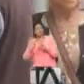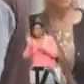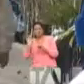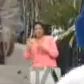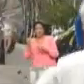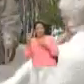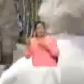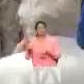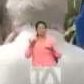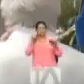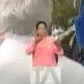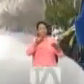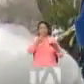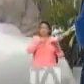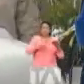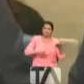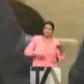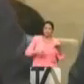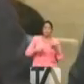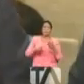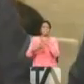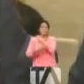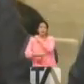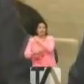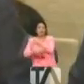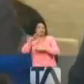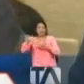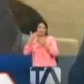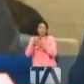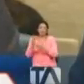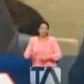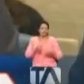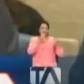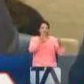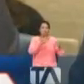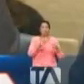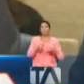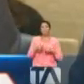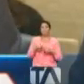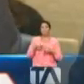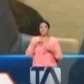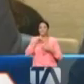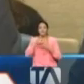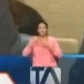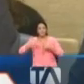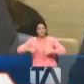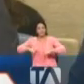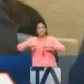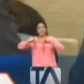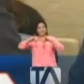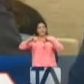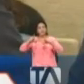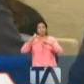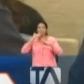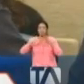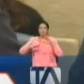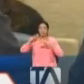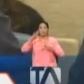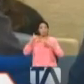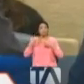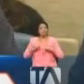justicia, índices de pobreza y otros ámbitos. Reiteramos nuestro compromiso con los Objetivos de Desarrollo Sostenible y con